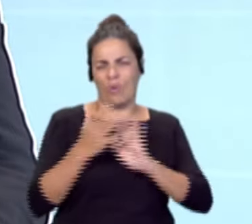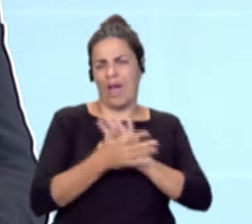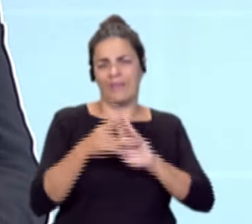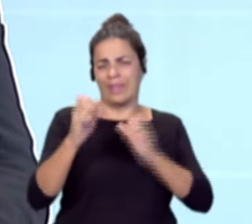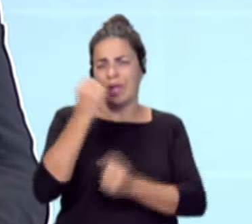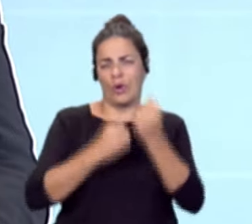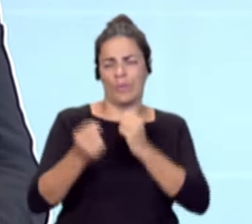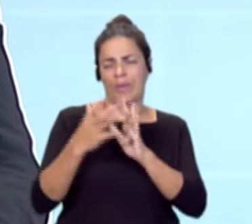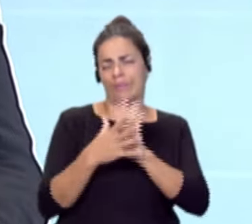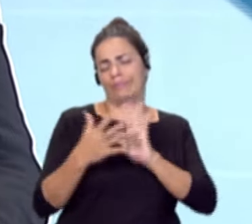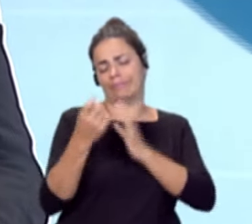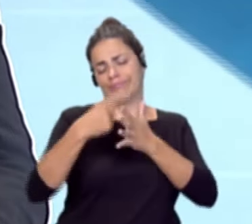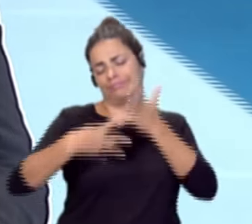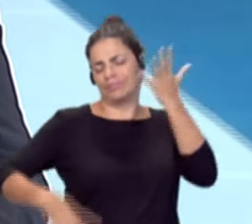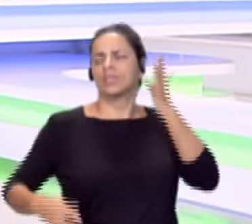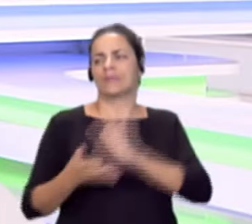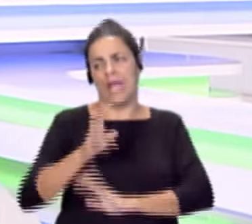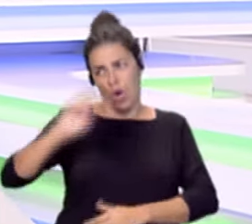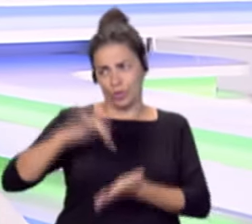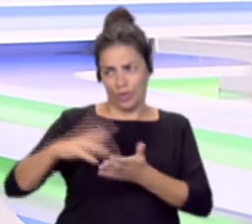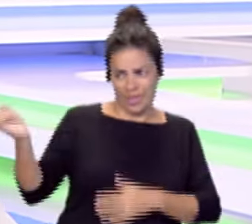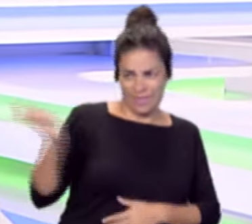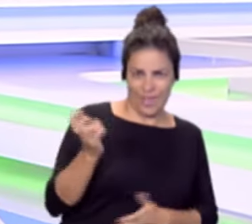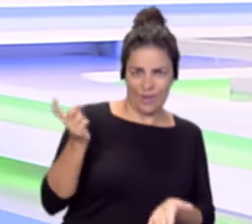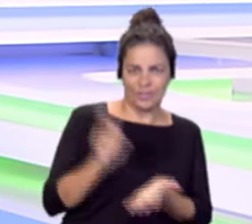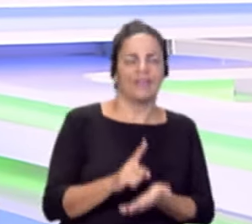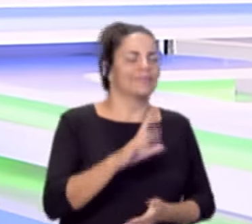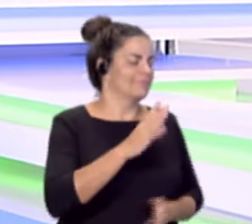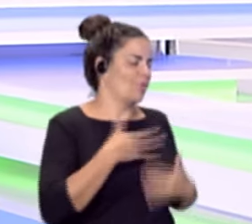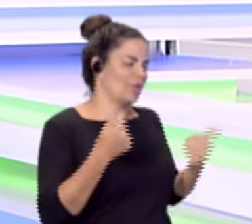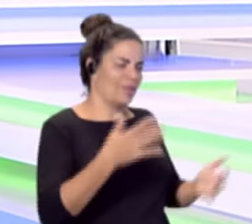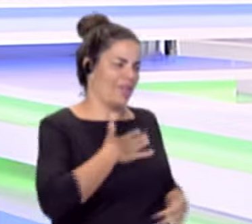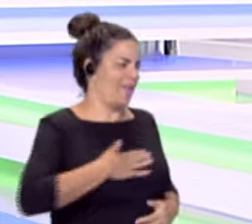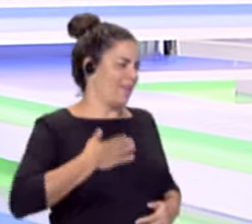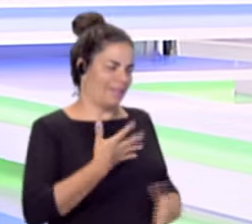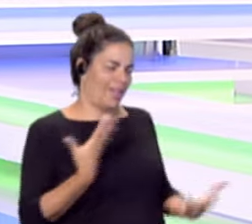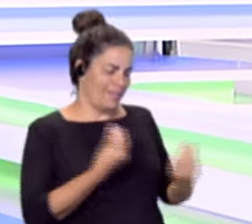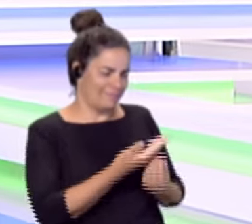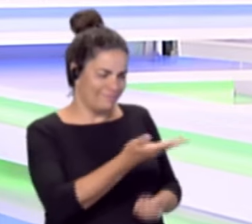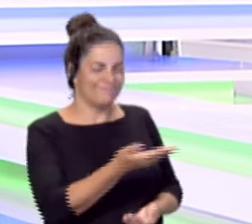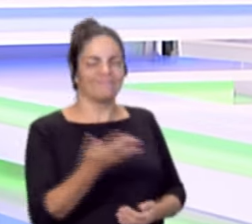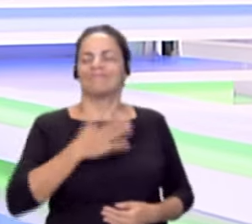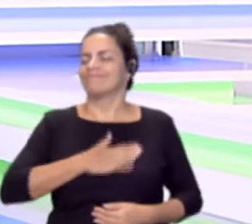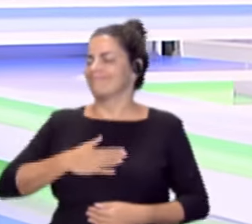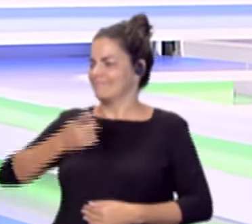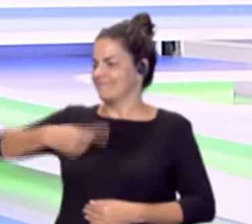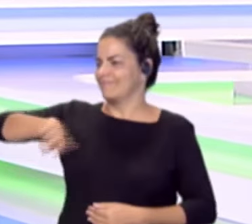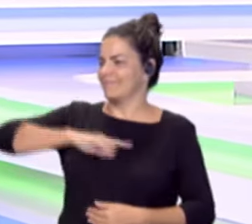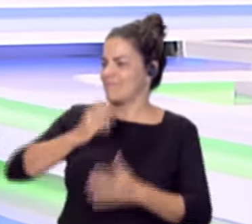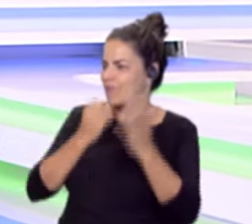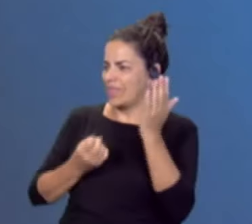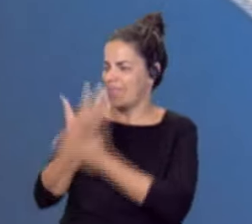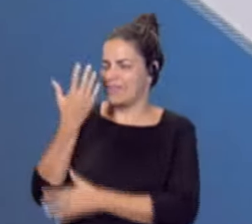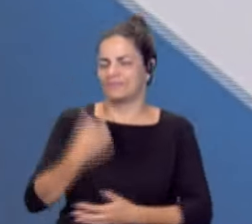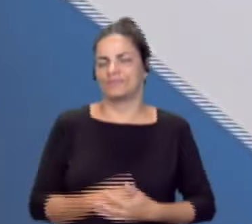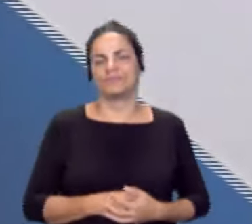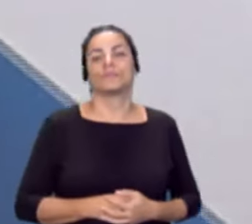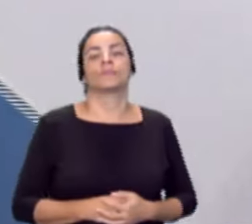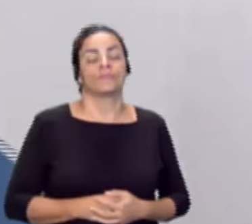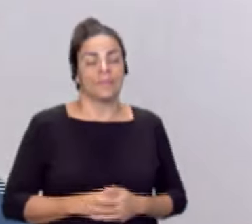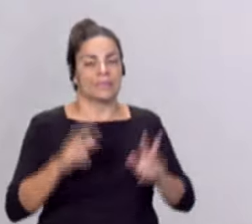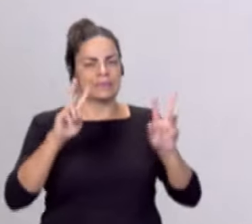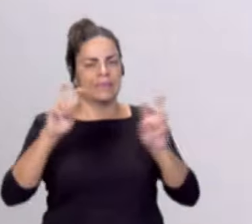emplazamos para otro día. Cuando quiera. Ha sido absolutamente un placer, como siempre, estar con ustedes. Nada, gracias, buenos días. El placer es nuestro. Muchas gracias. Que tenga un buen día. Bueno, continuamos